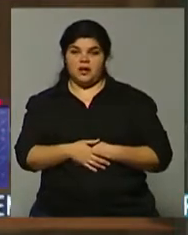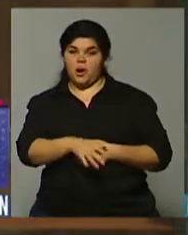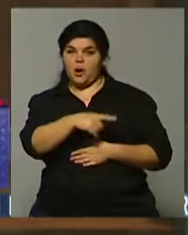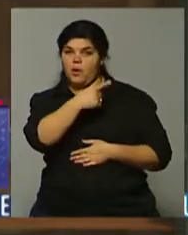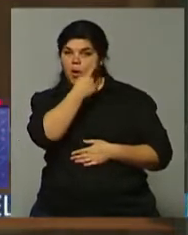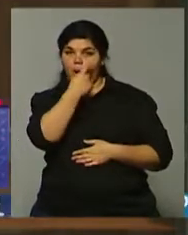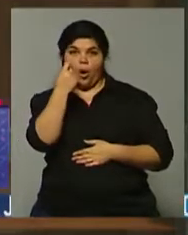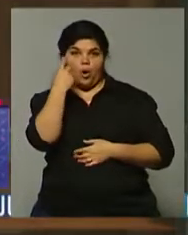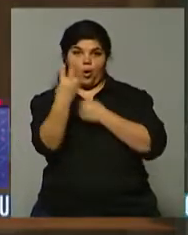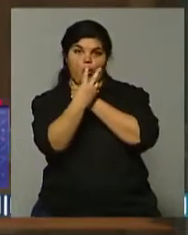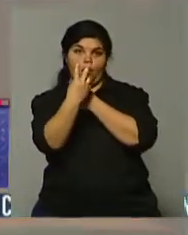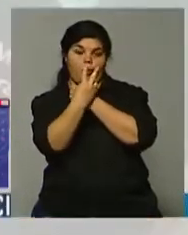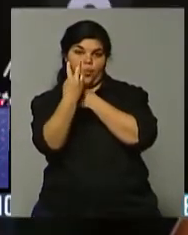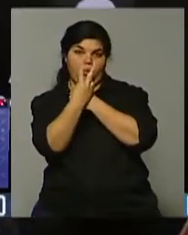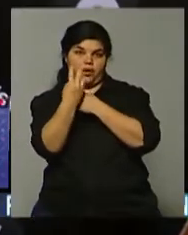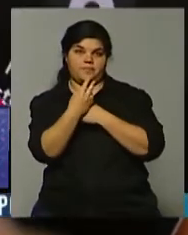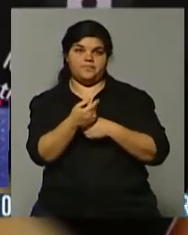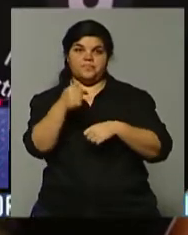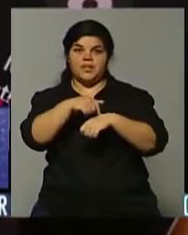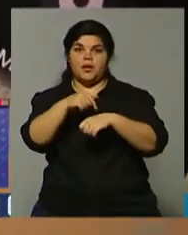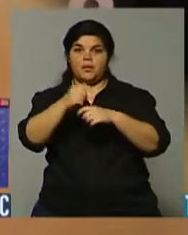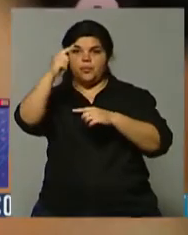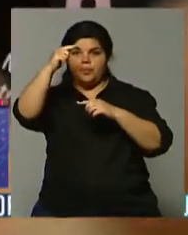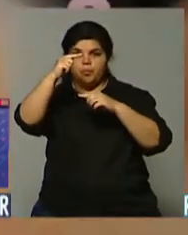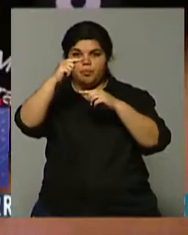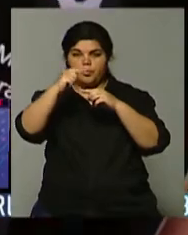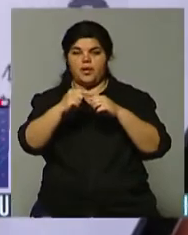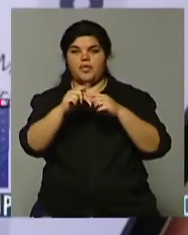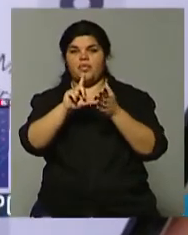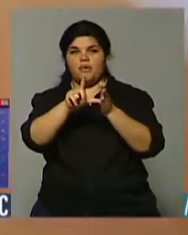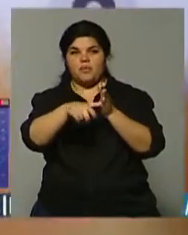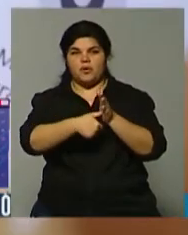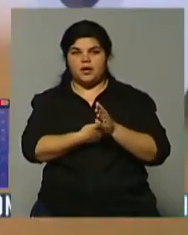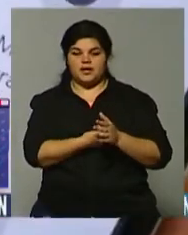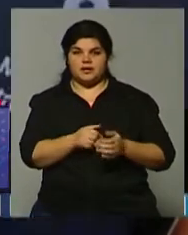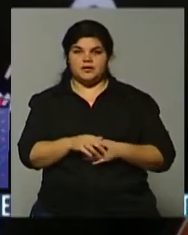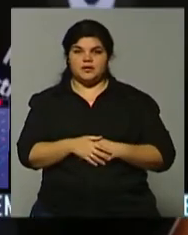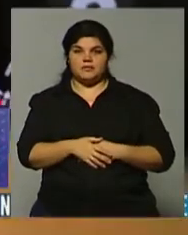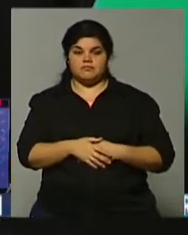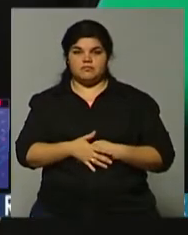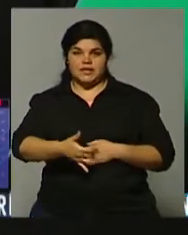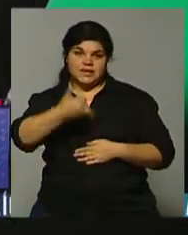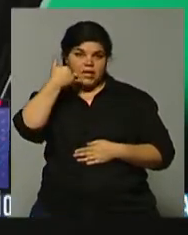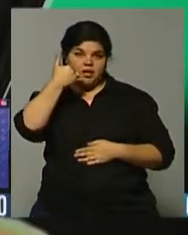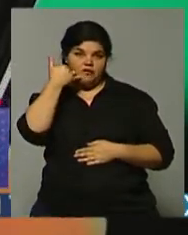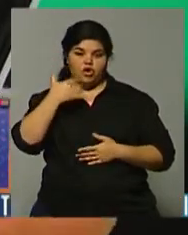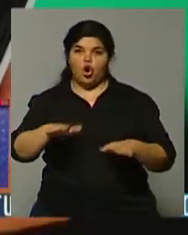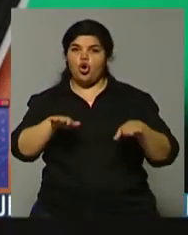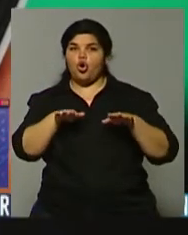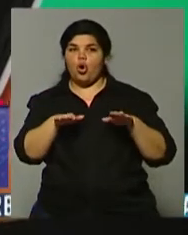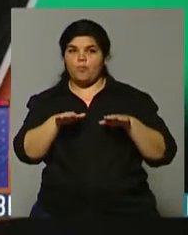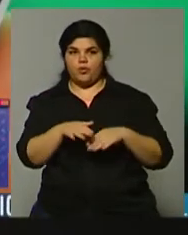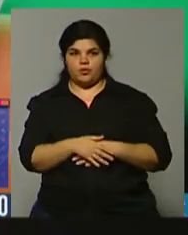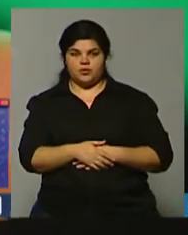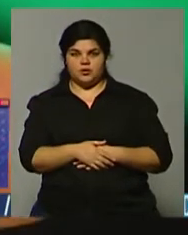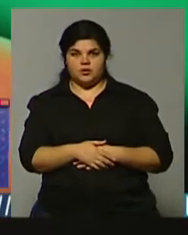nuestra vista. La batería nos hace que dure mucho más. El teléfono se ve más cómodo. Yo no sé si a ustedes les pasan, pero cuando va transcurriendo al final, que llegas al final